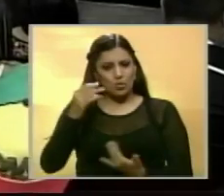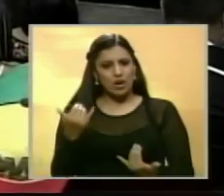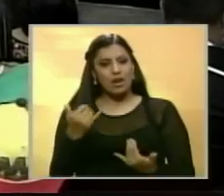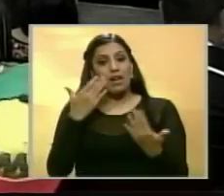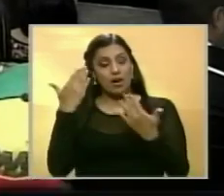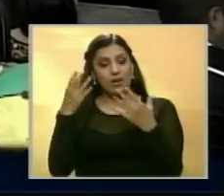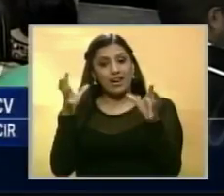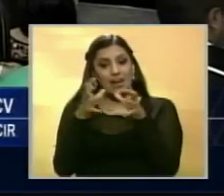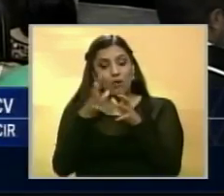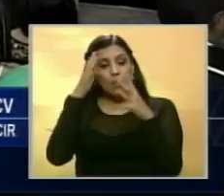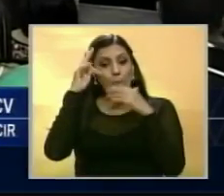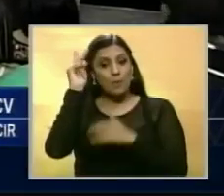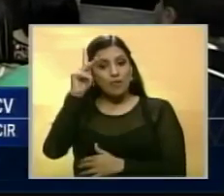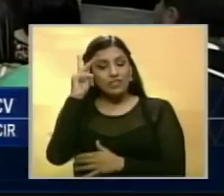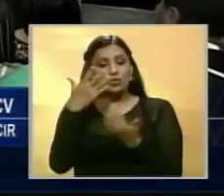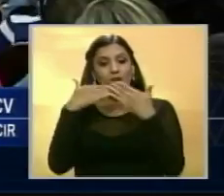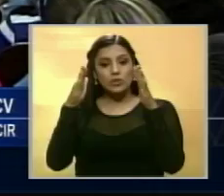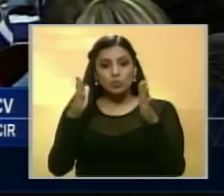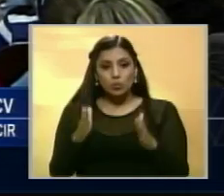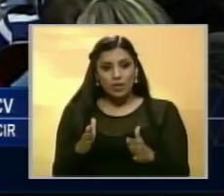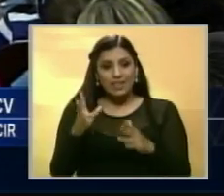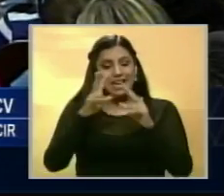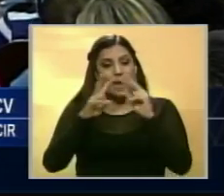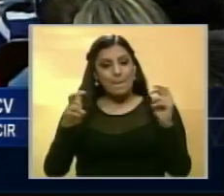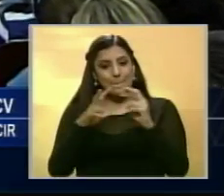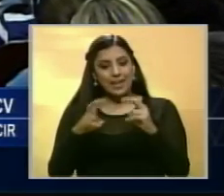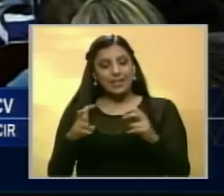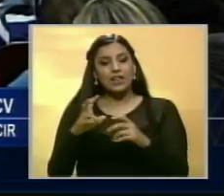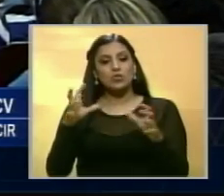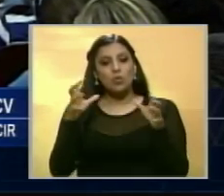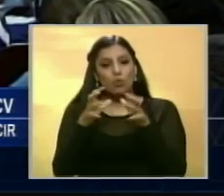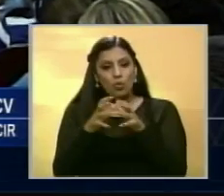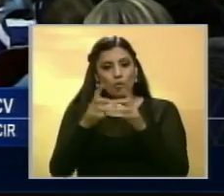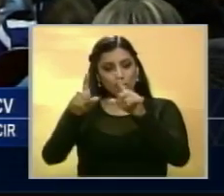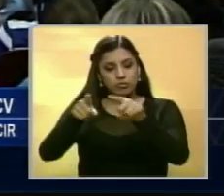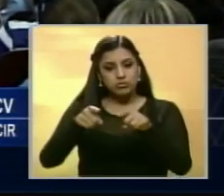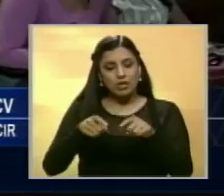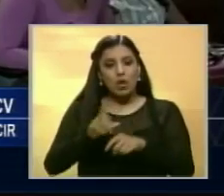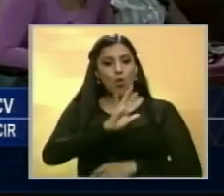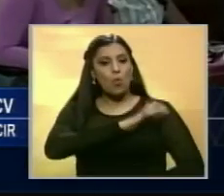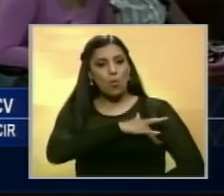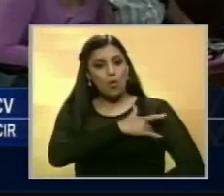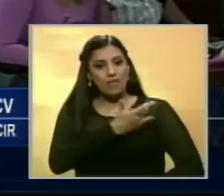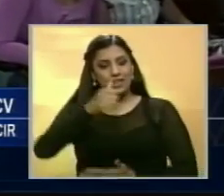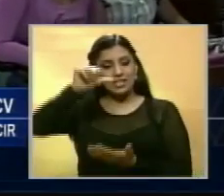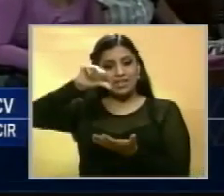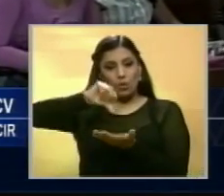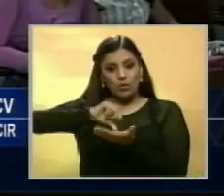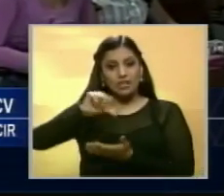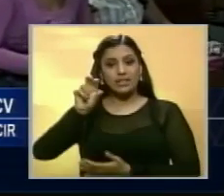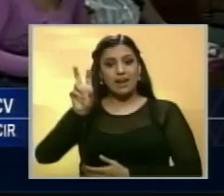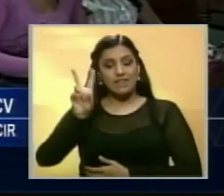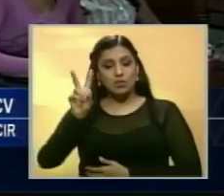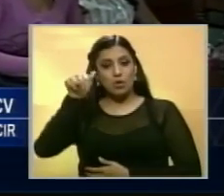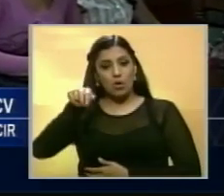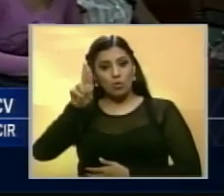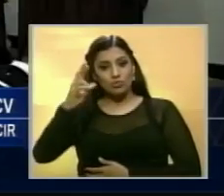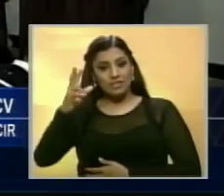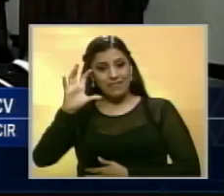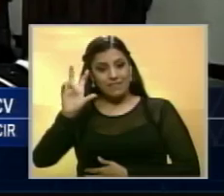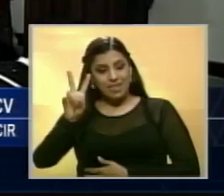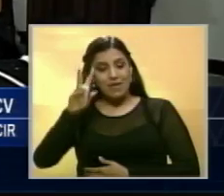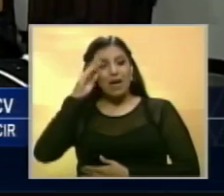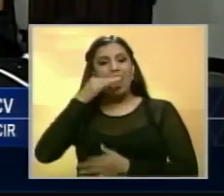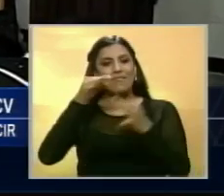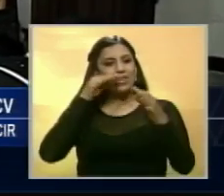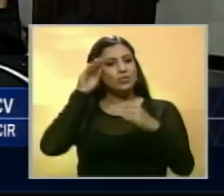Gaviria se reunió con profesores, estudiantes e investigadores de la Facultad de Agronomía de la Universidad Central de Venezuela para hablar sobre el futuro